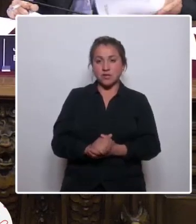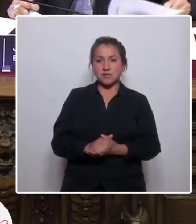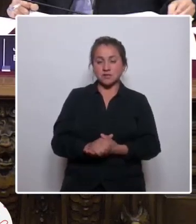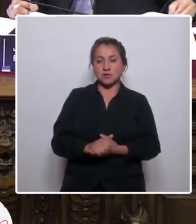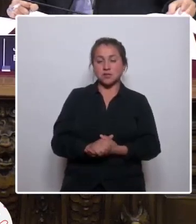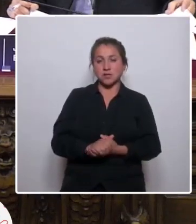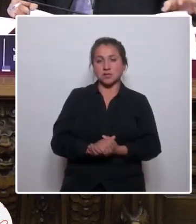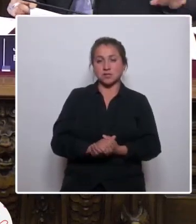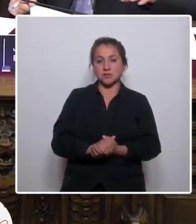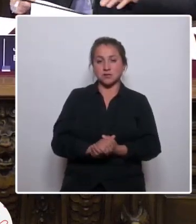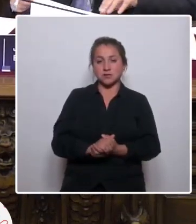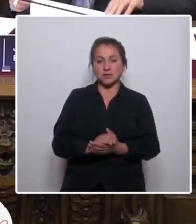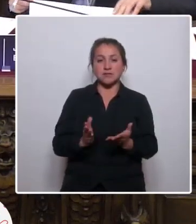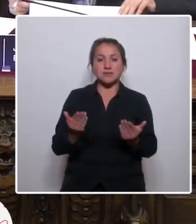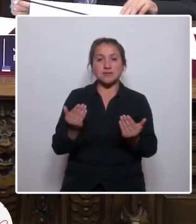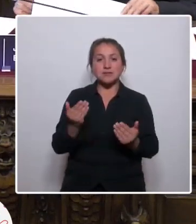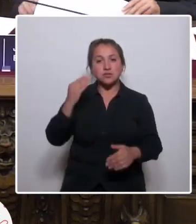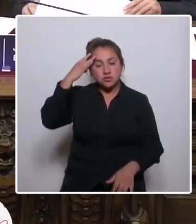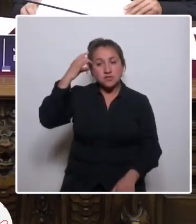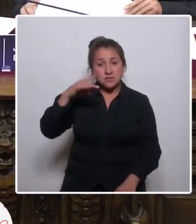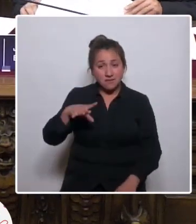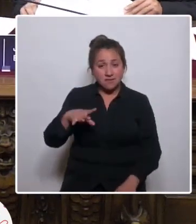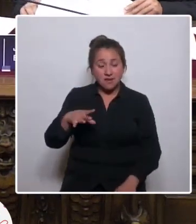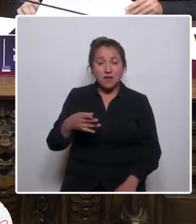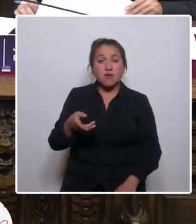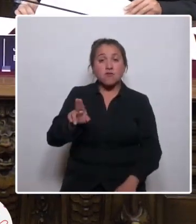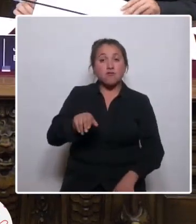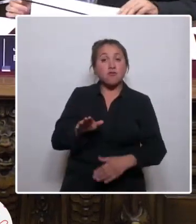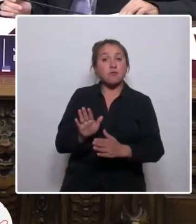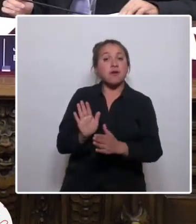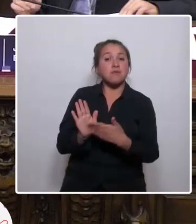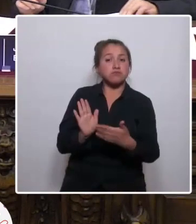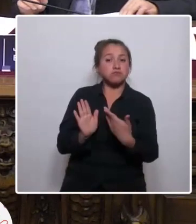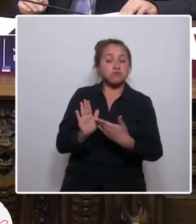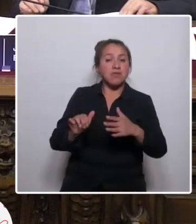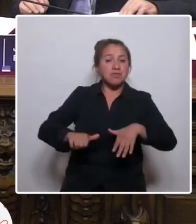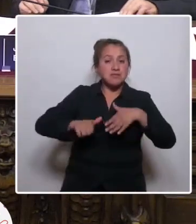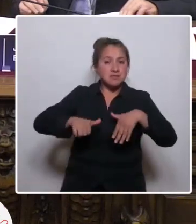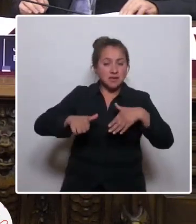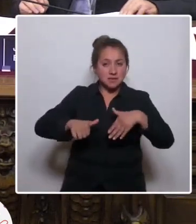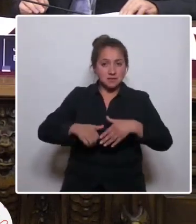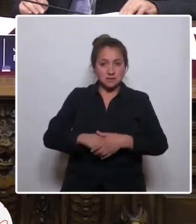Con tal fin, necesito saber, volvemos a la página 16,